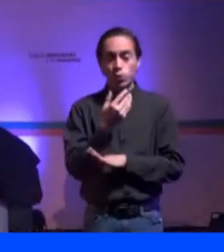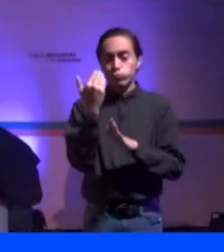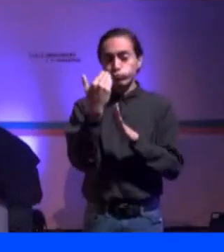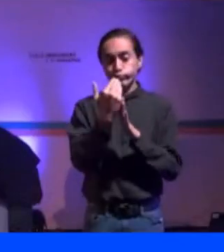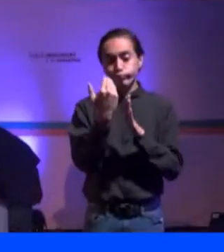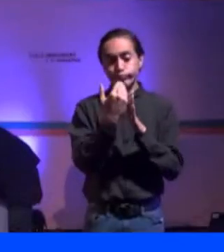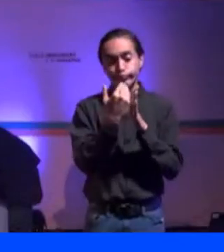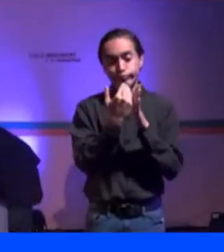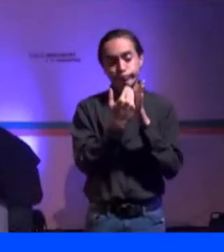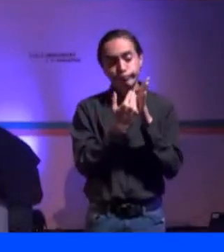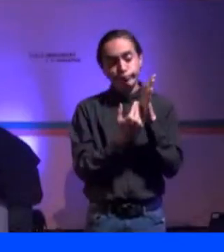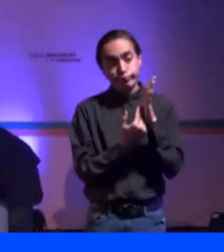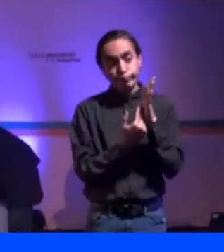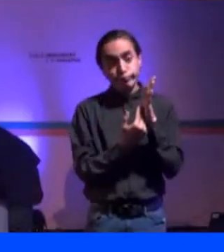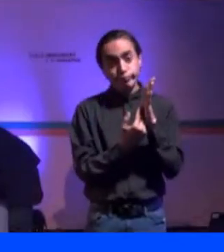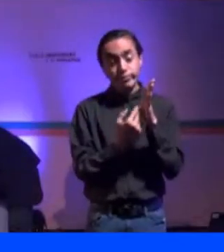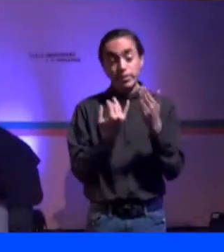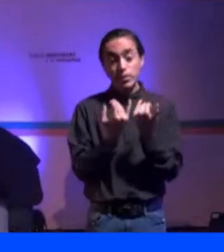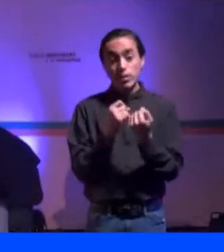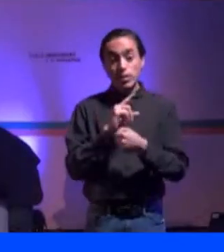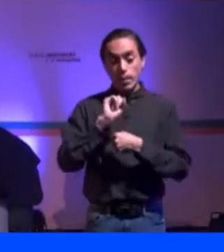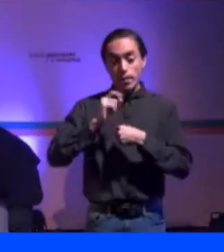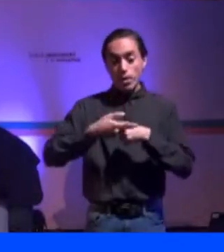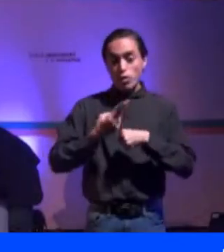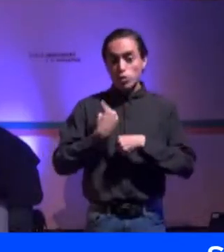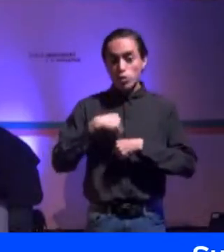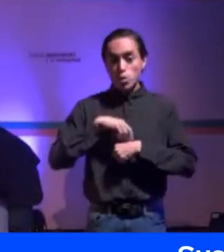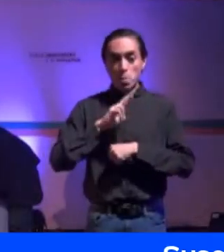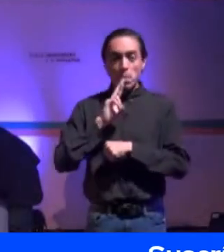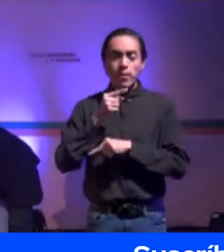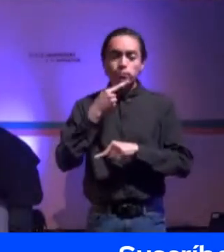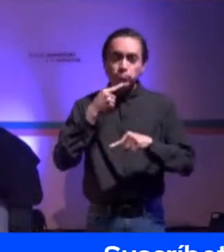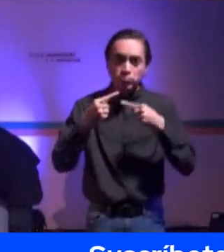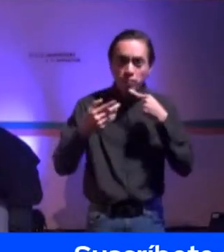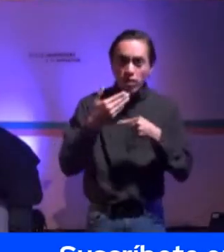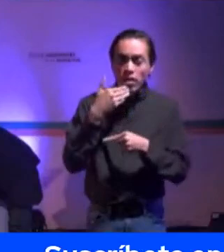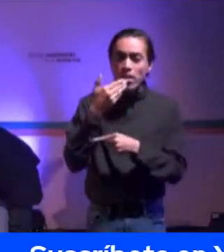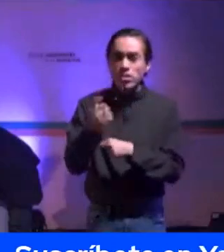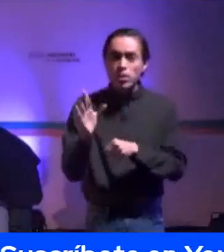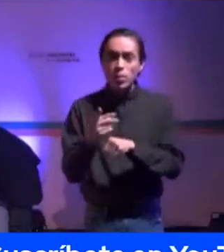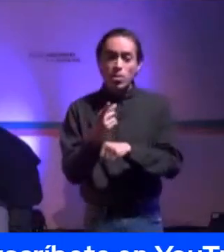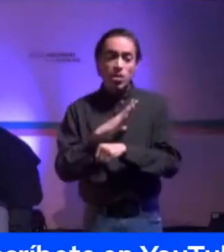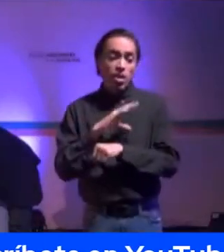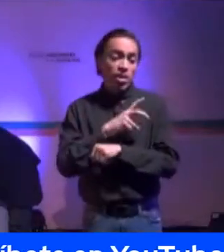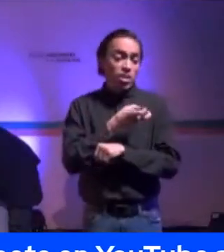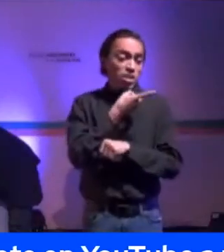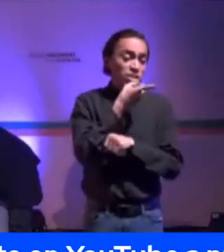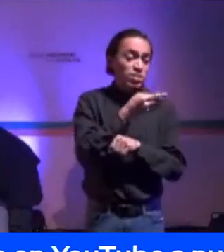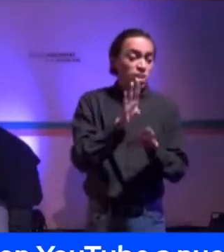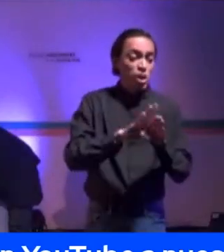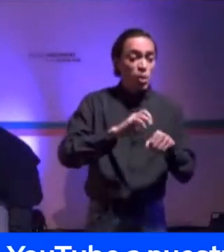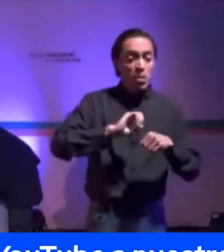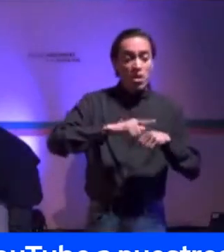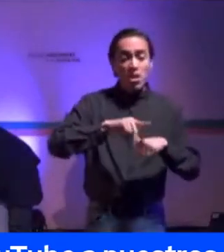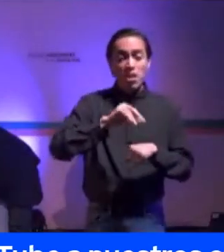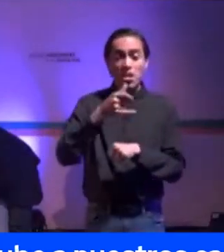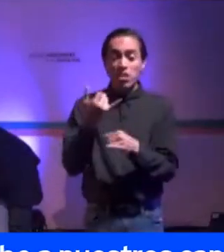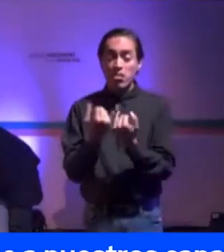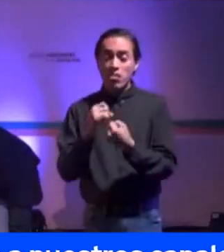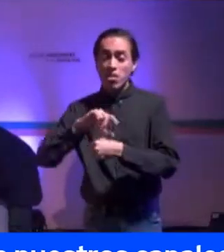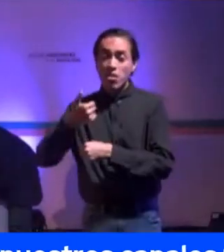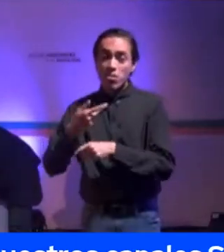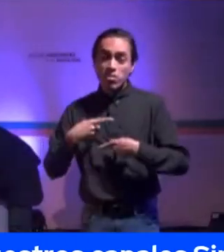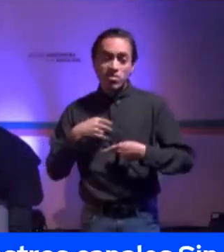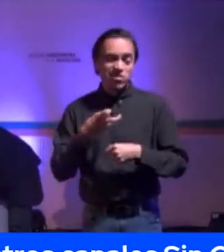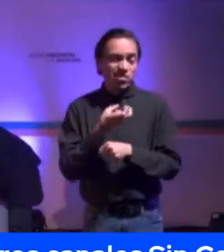ir levantando y elevando el debate, ¿no? Porque sí está muy feo ese de Lady y no sé qué, y la otra está, la verdad no